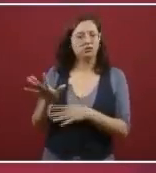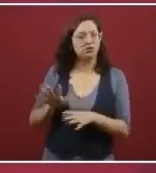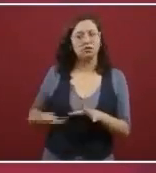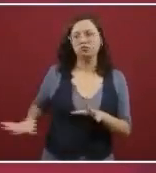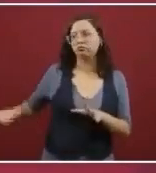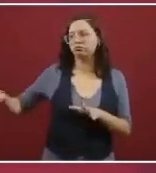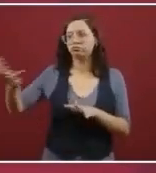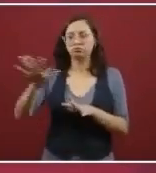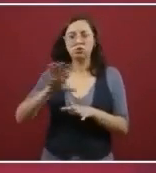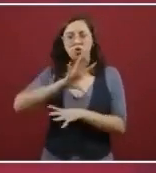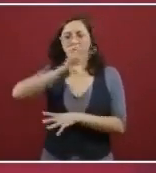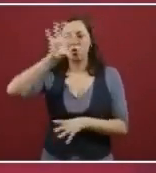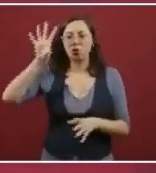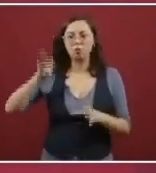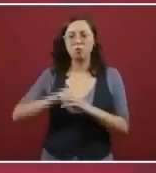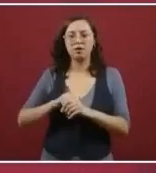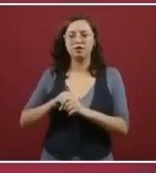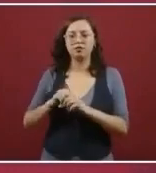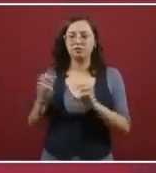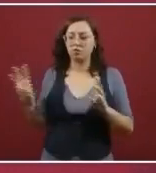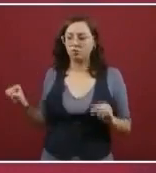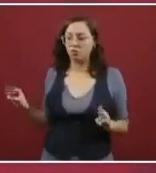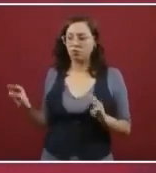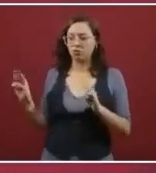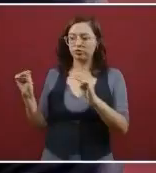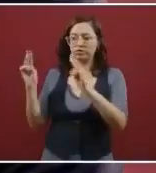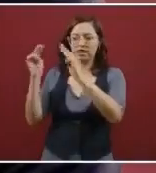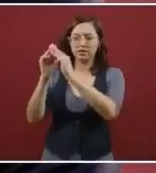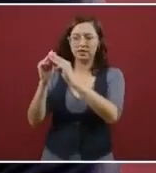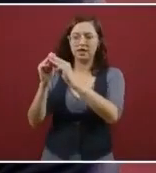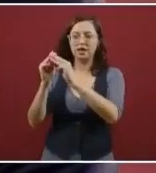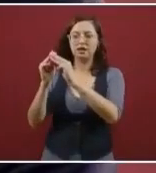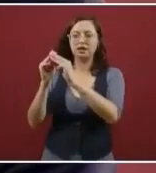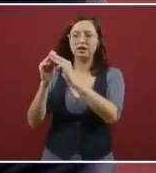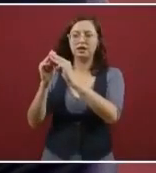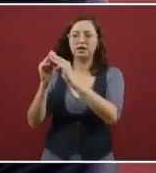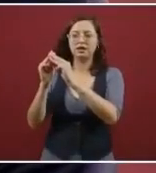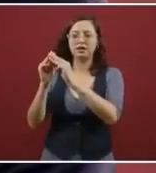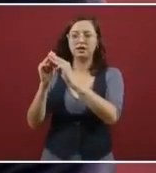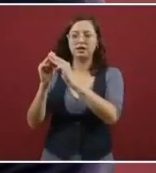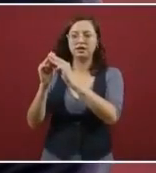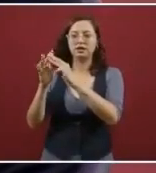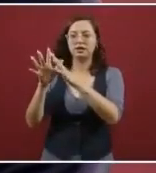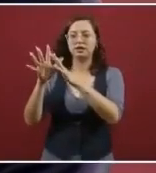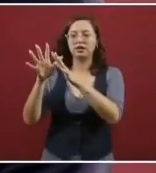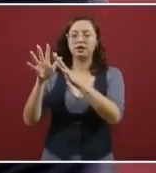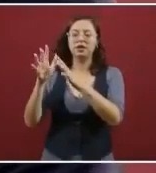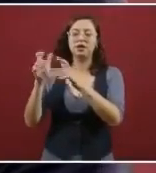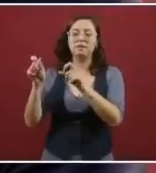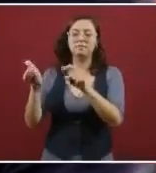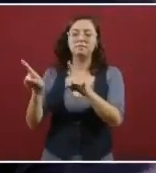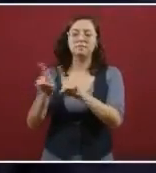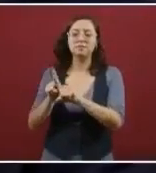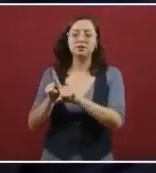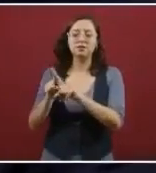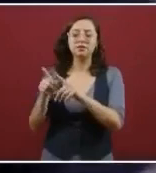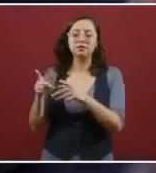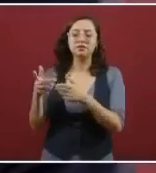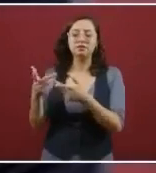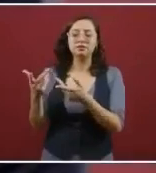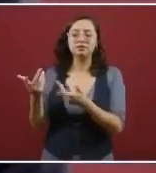la región de la montaña y en la parte de